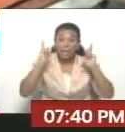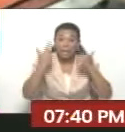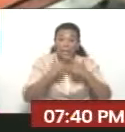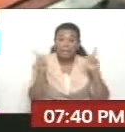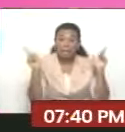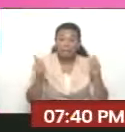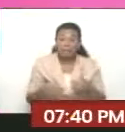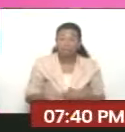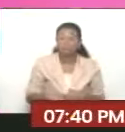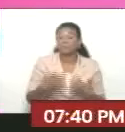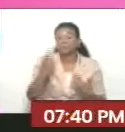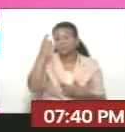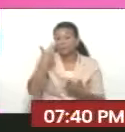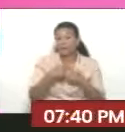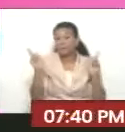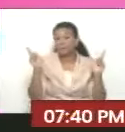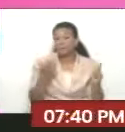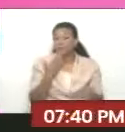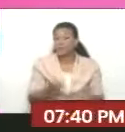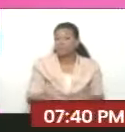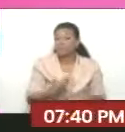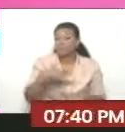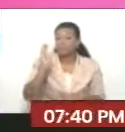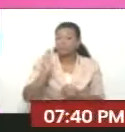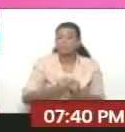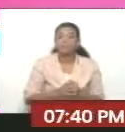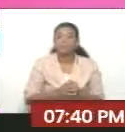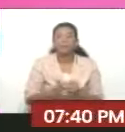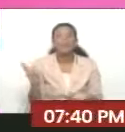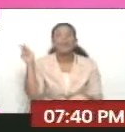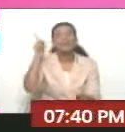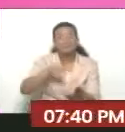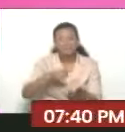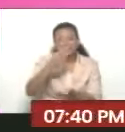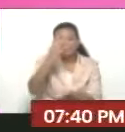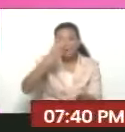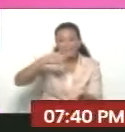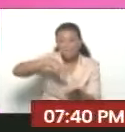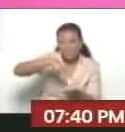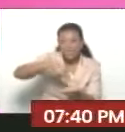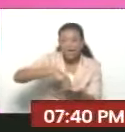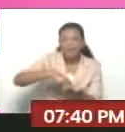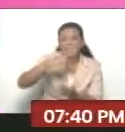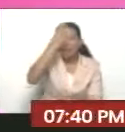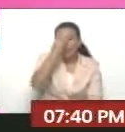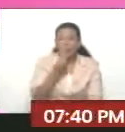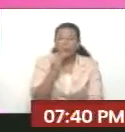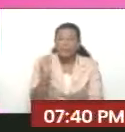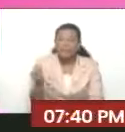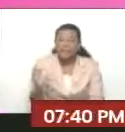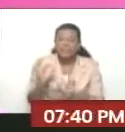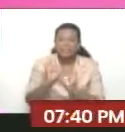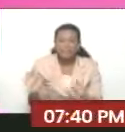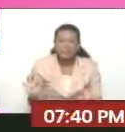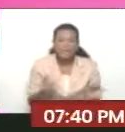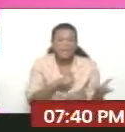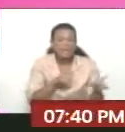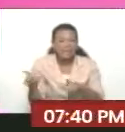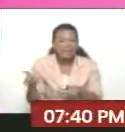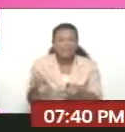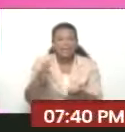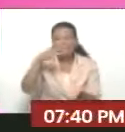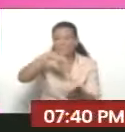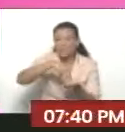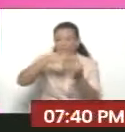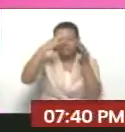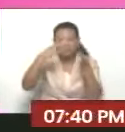Los Teques. Con Maduro más, teníamos que venir a Miranda, teníamos que venir a Los Teques, estamos en Los Teques, en